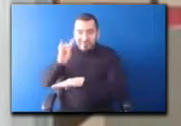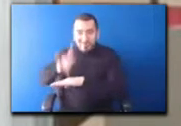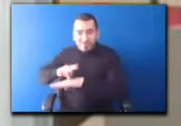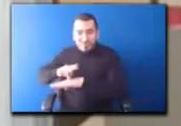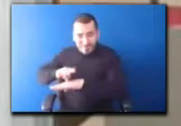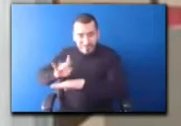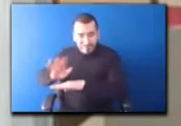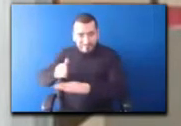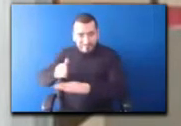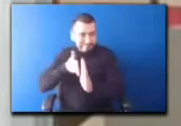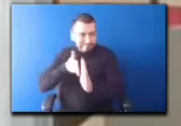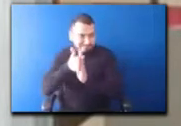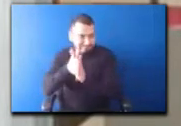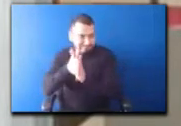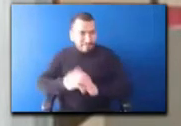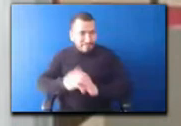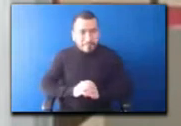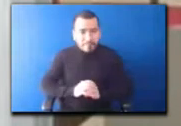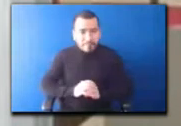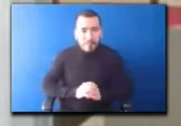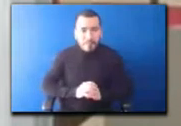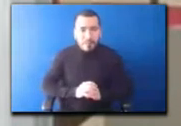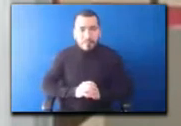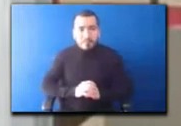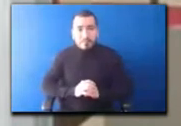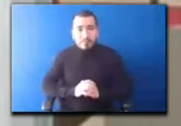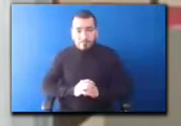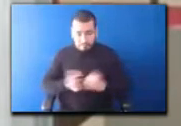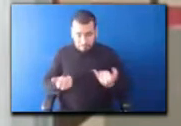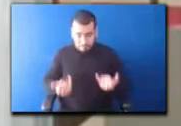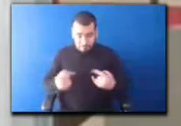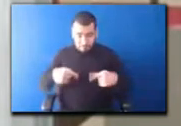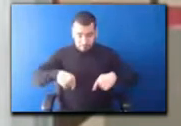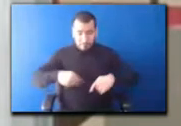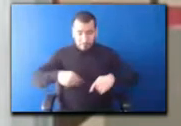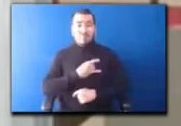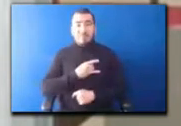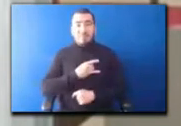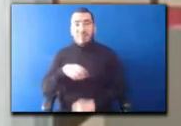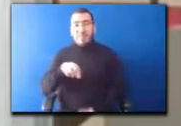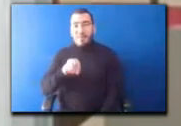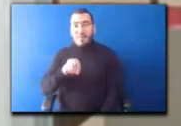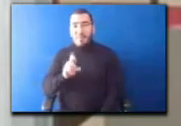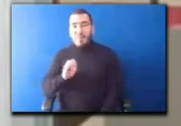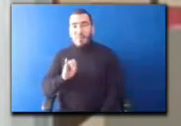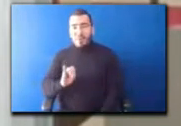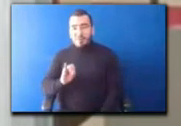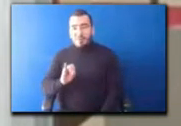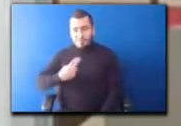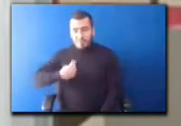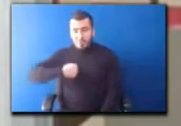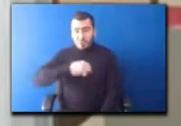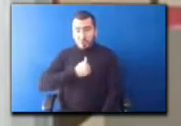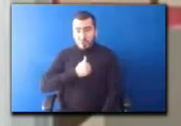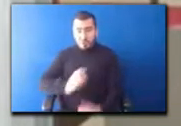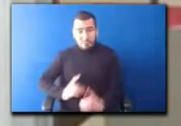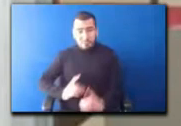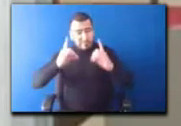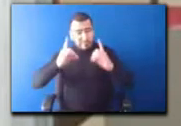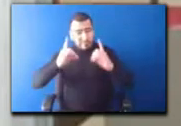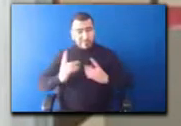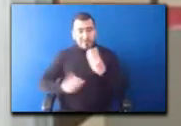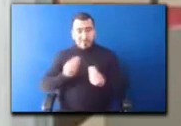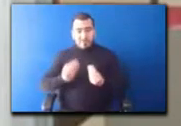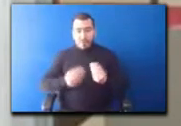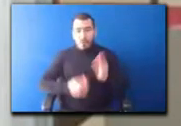respecto. Entonces, de acuerdo con esto, en el Poli hemos tomado una firme decisión de montar nuestros